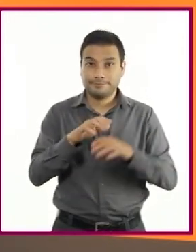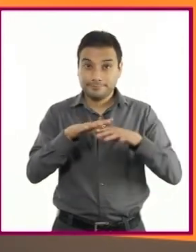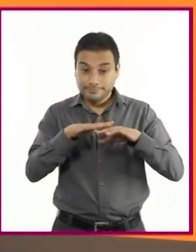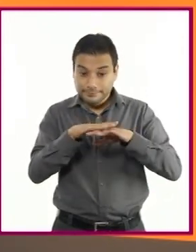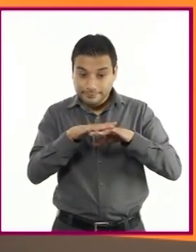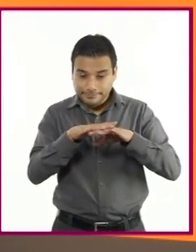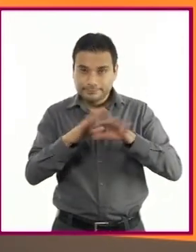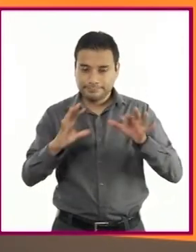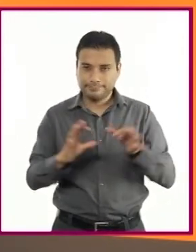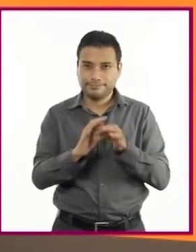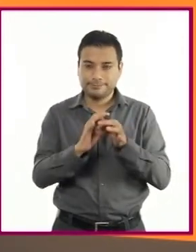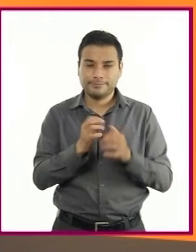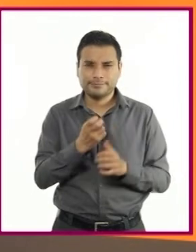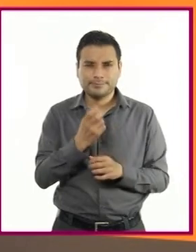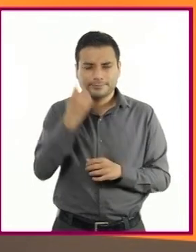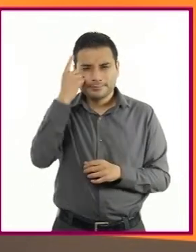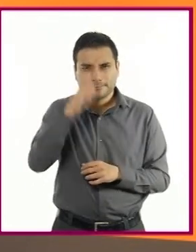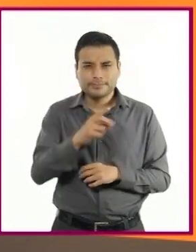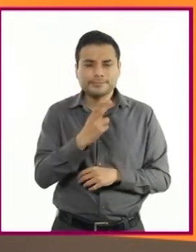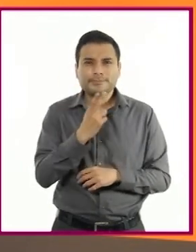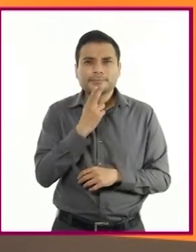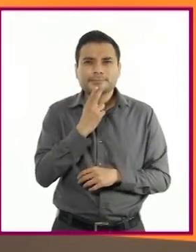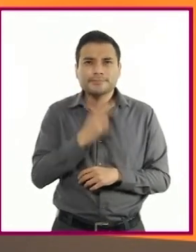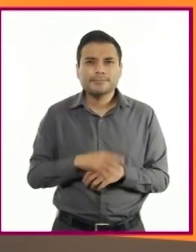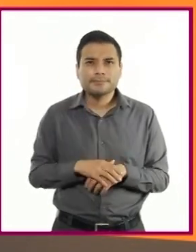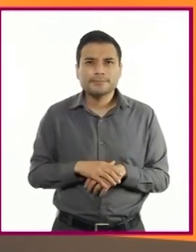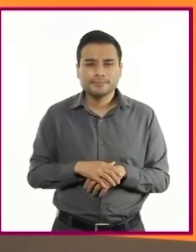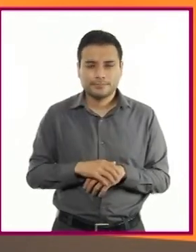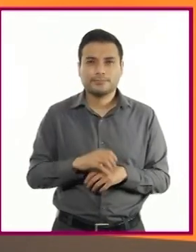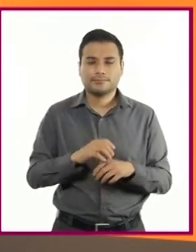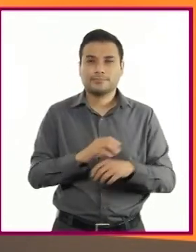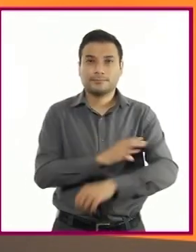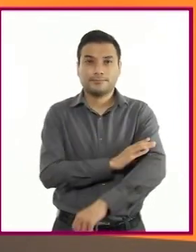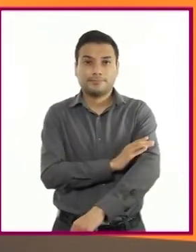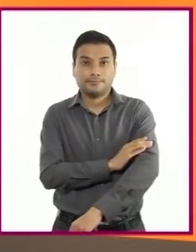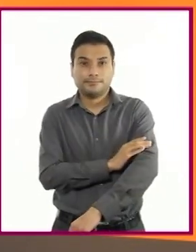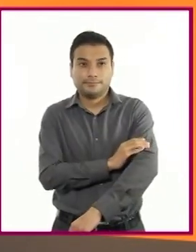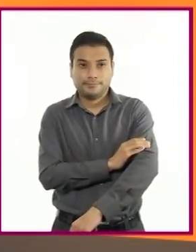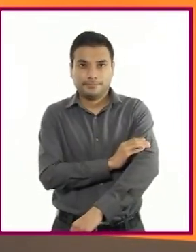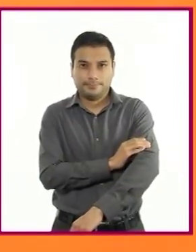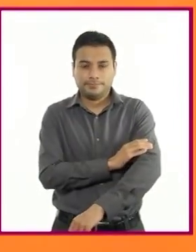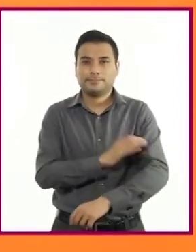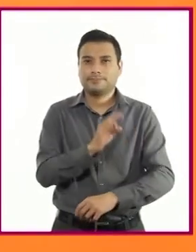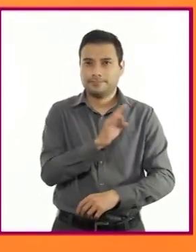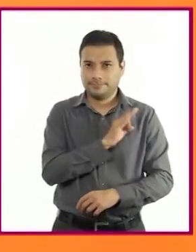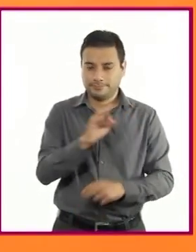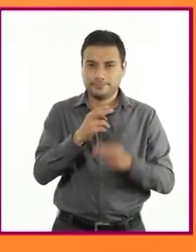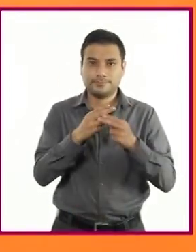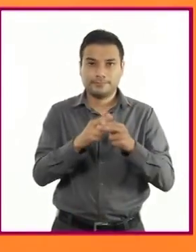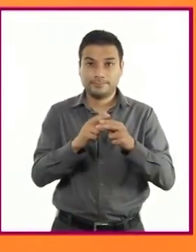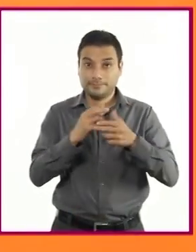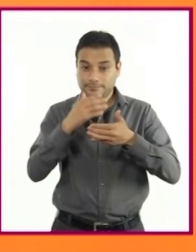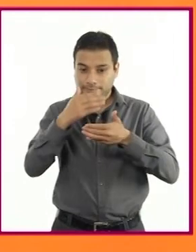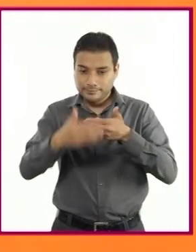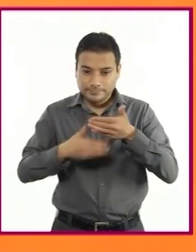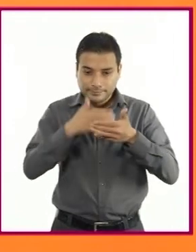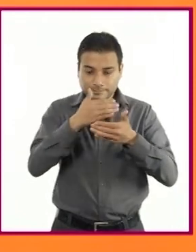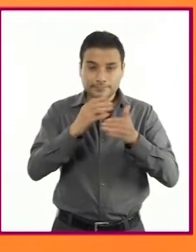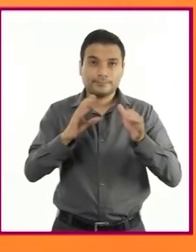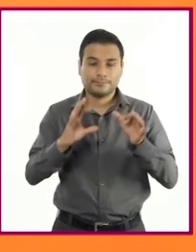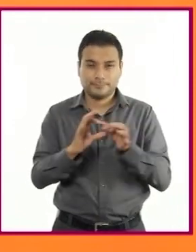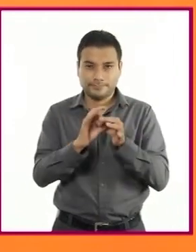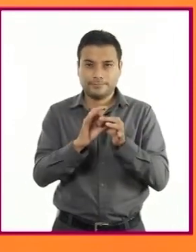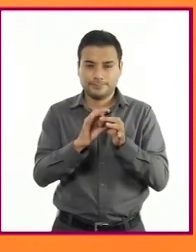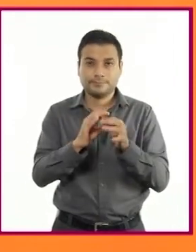y tienen la función de insertar el músculo esquelético en el hueso, conectándolos y